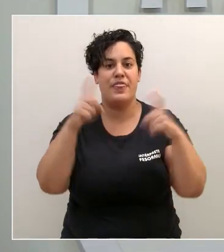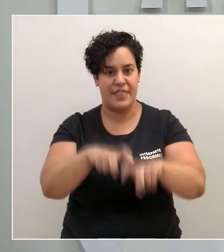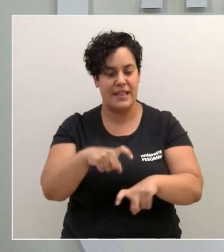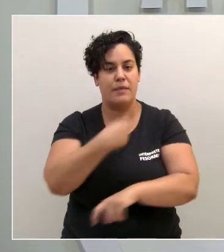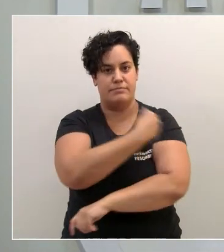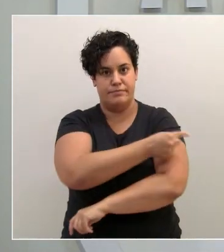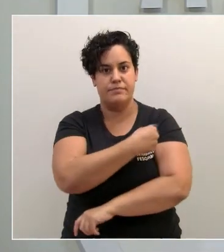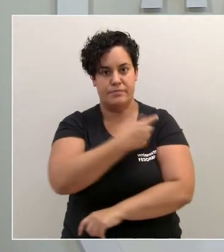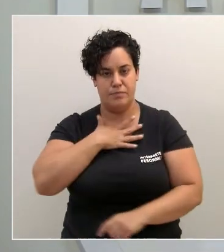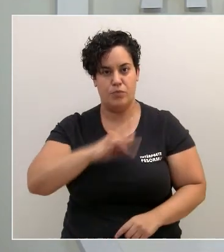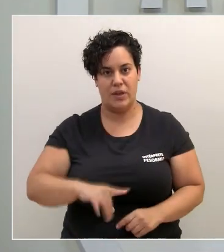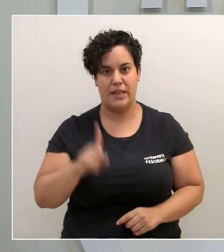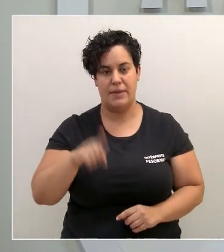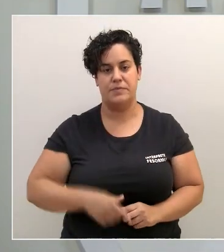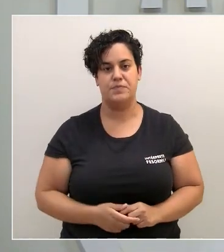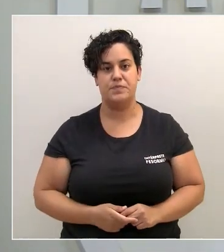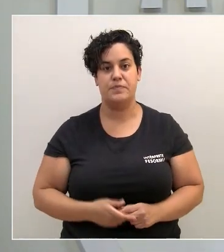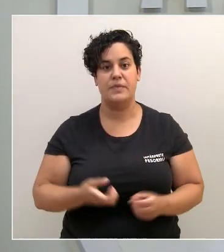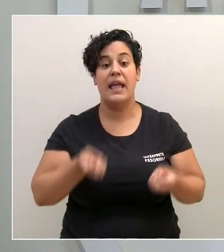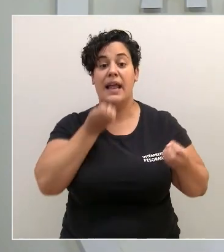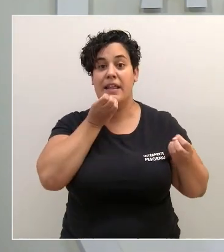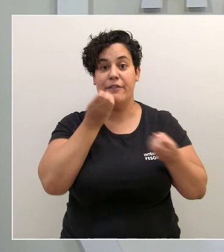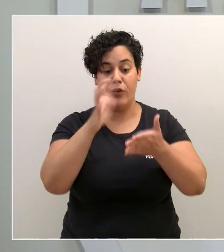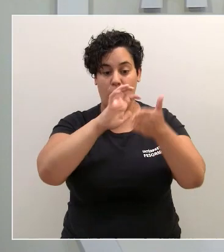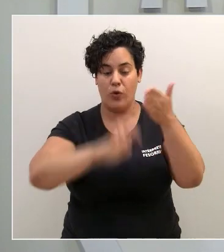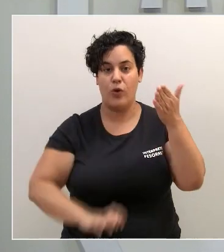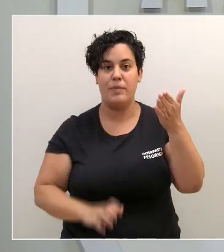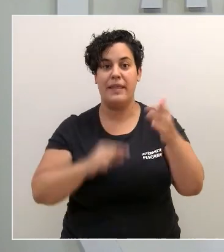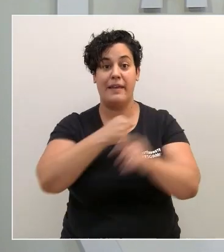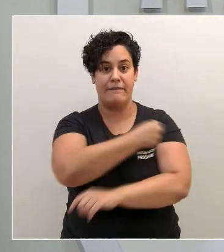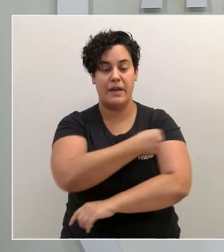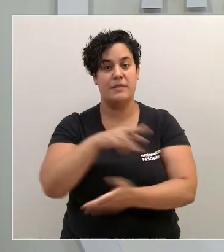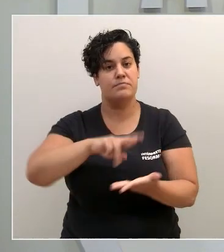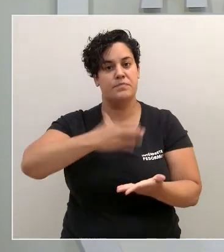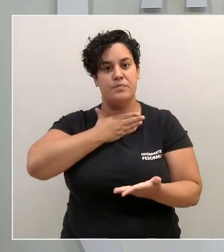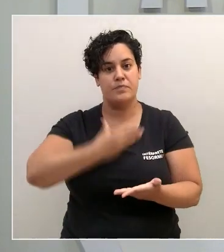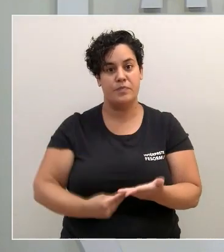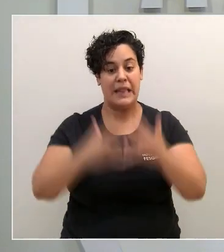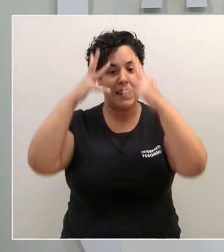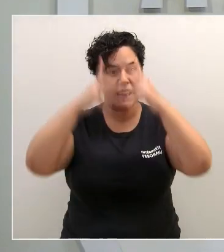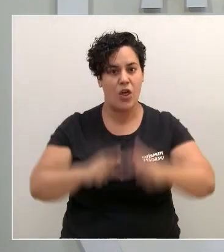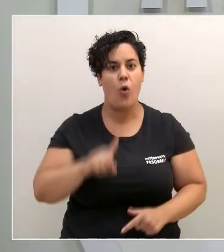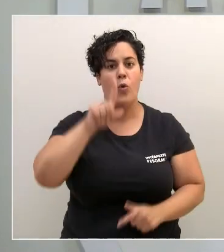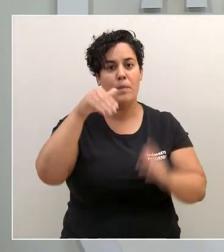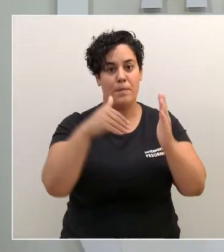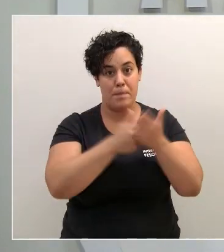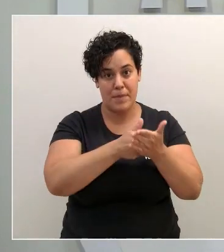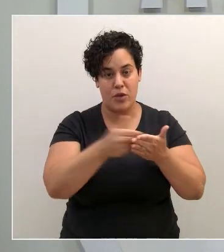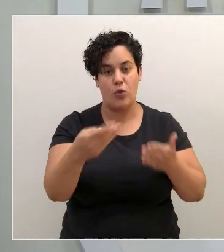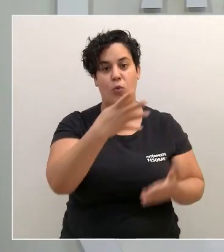vacunarse. Según el informe de vacunación, la región de Murcia alcanza la cifra total de